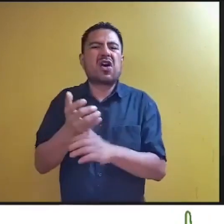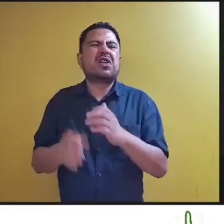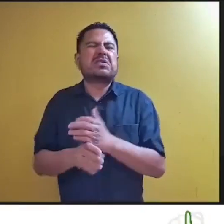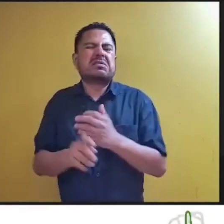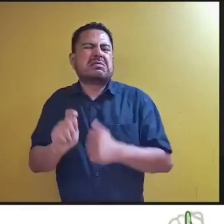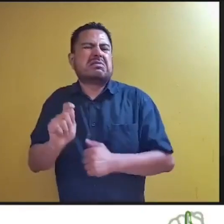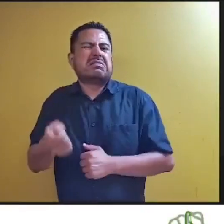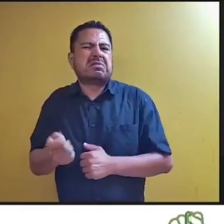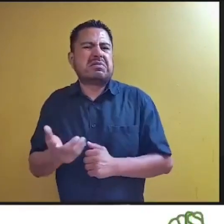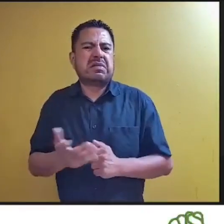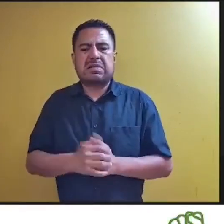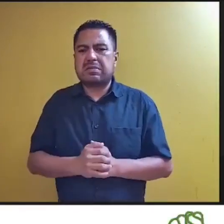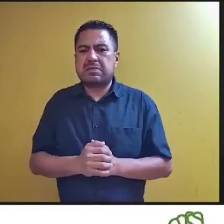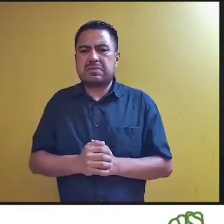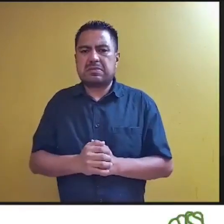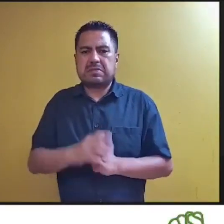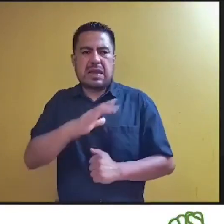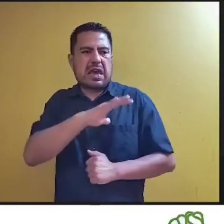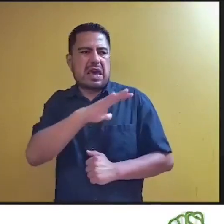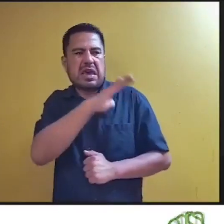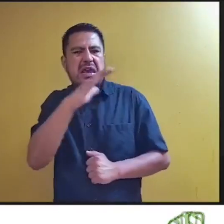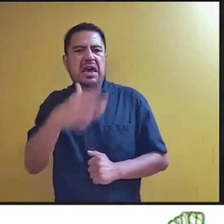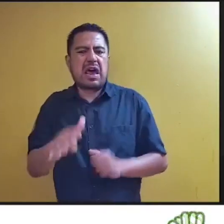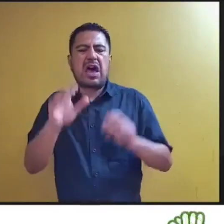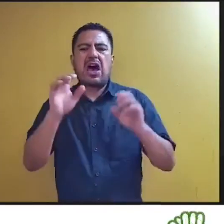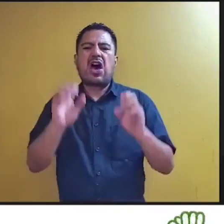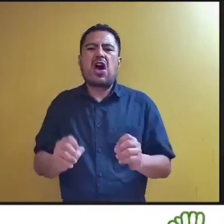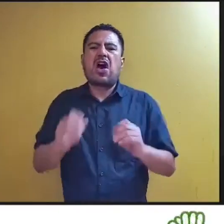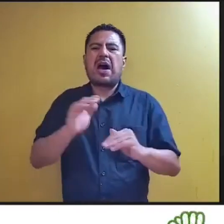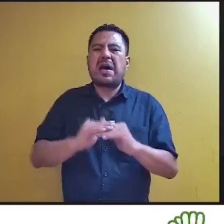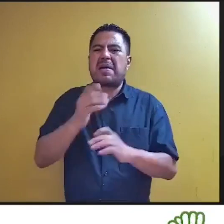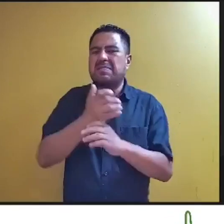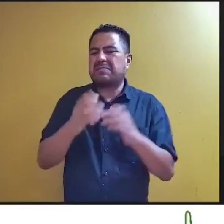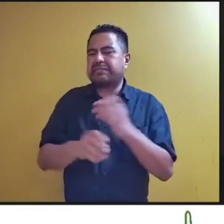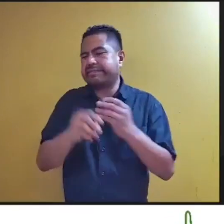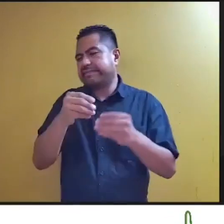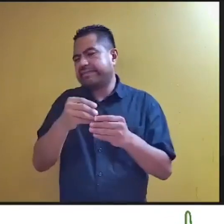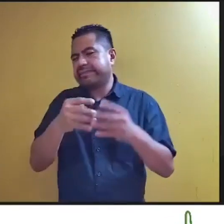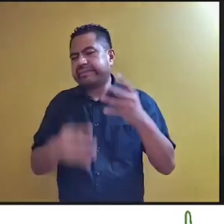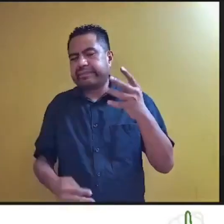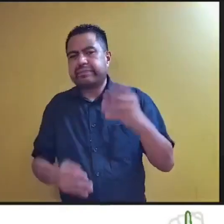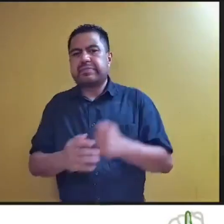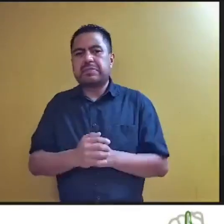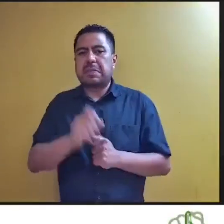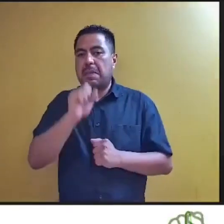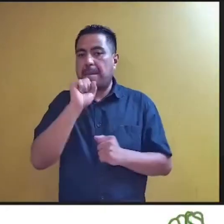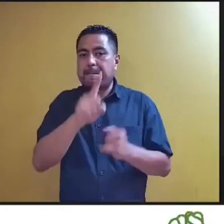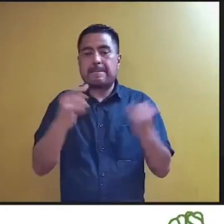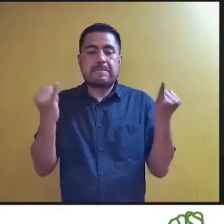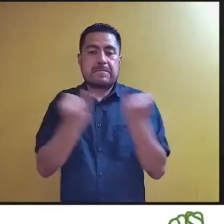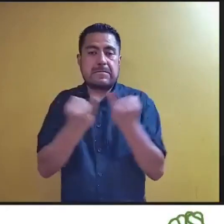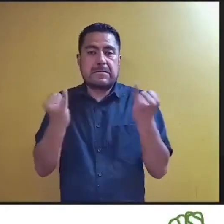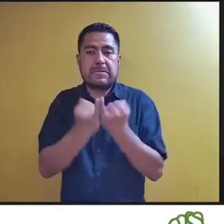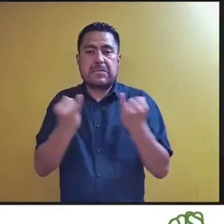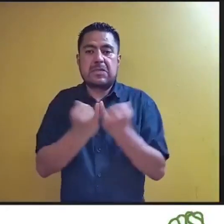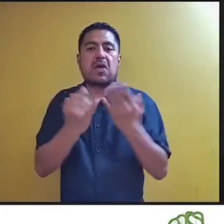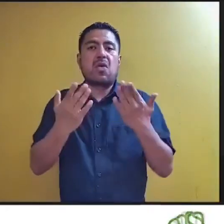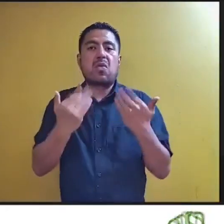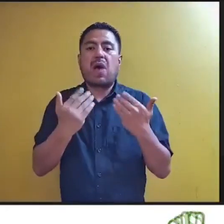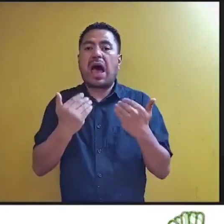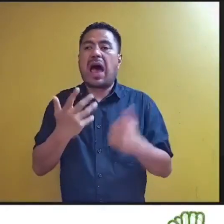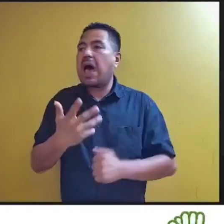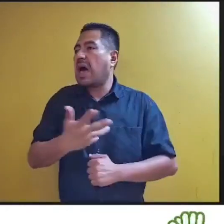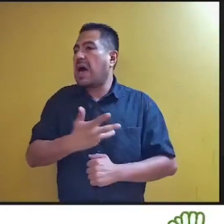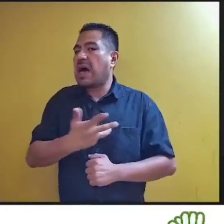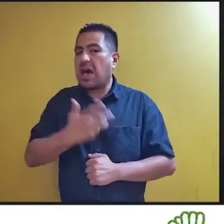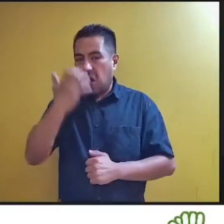efectos de generalidad o extensivos e igual sin tener